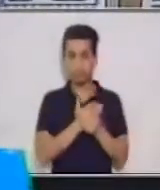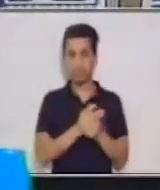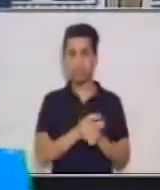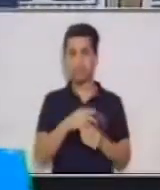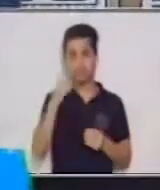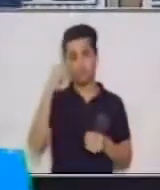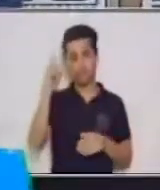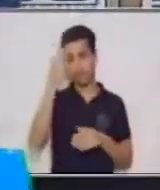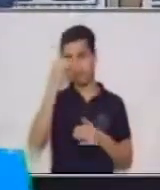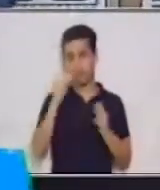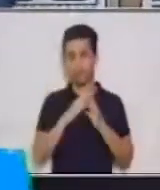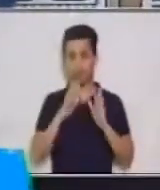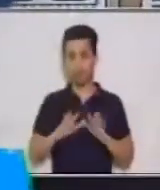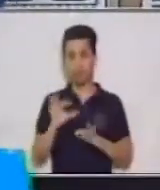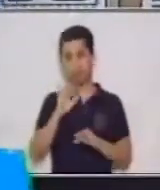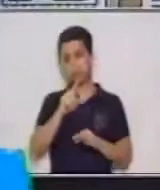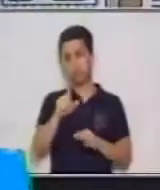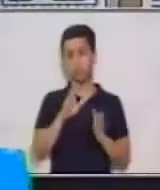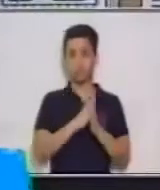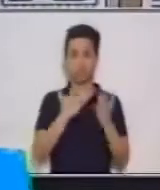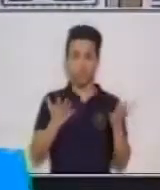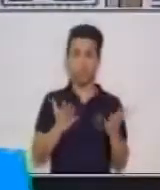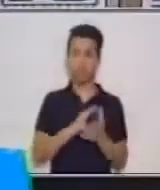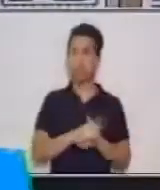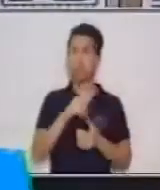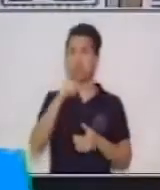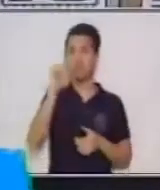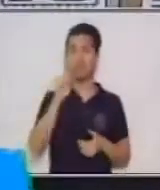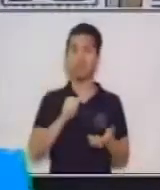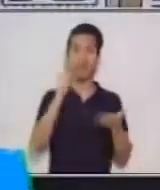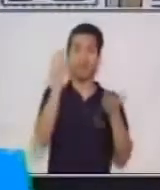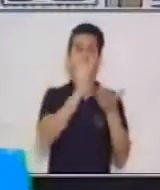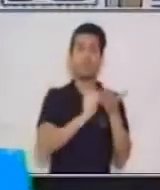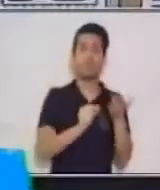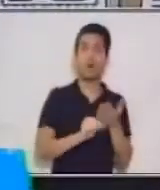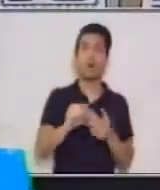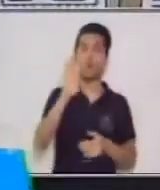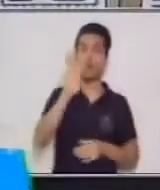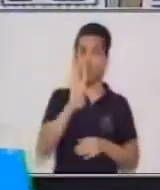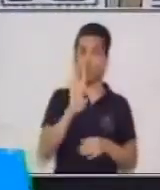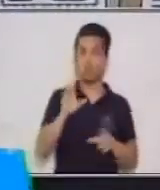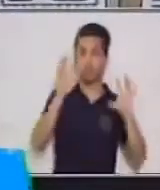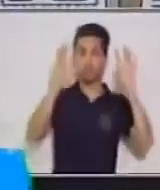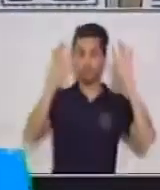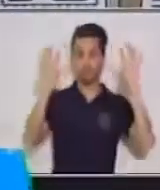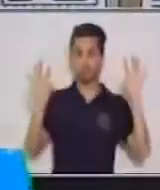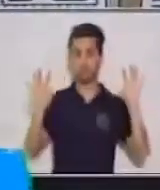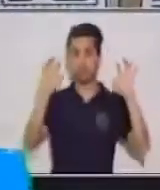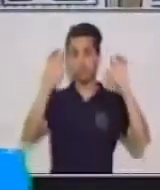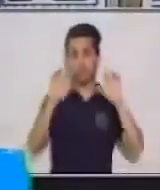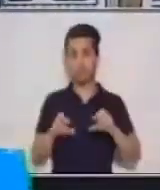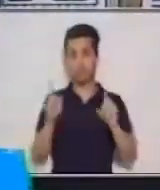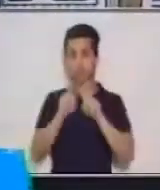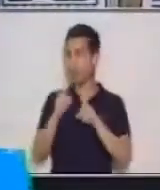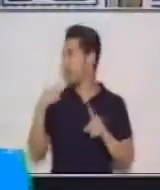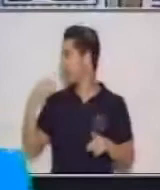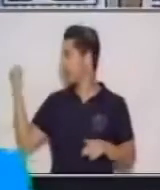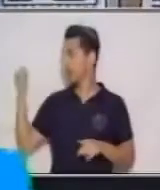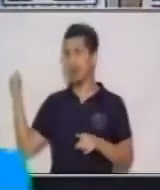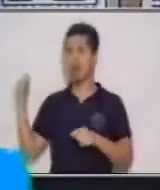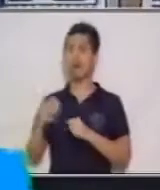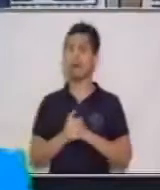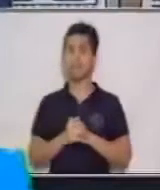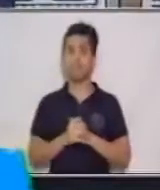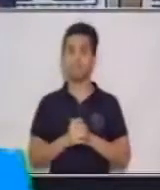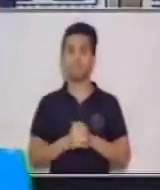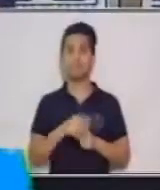cuaderno de comunicación y lenguaje. Y tienes que dibujar 4 personajes, al igual que los que tengo yo acá en mis dibujos. Tú